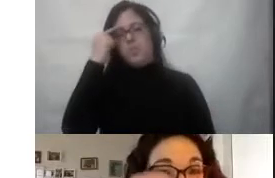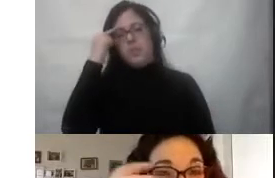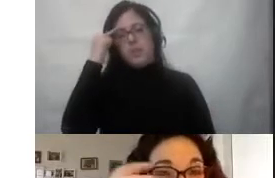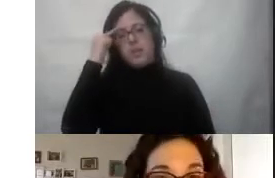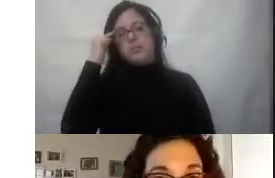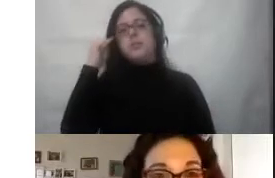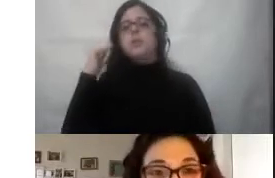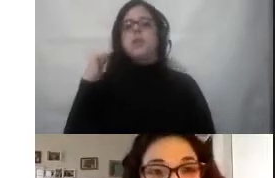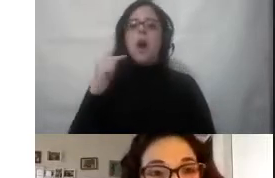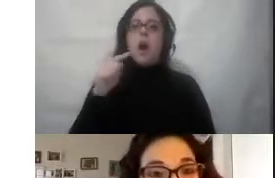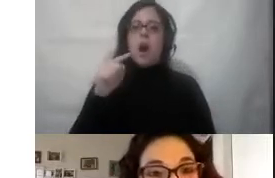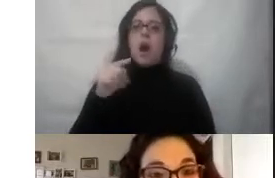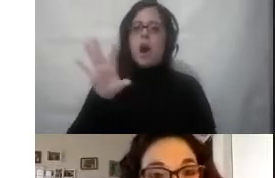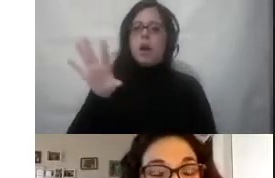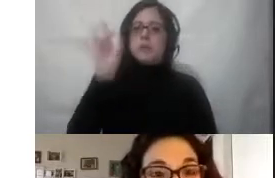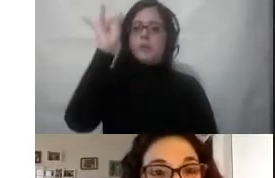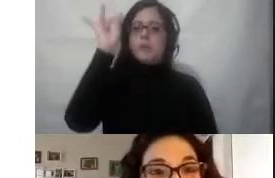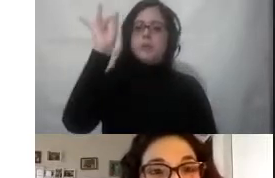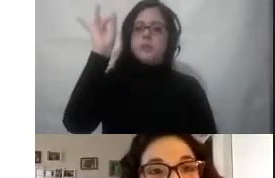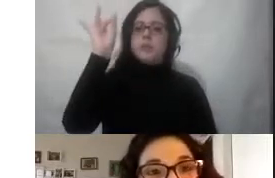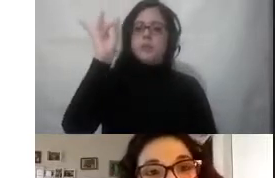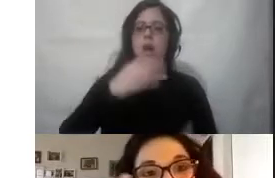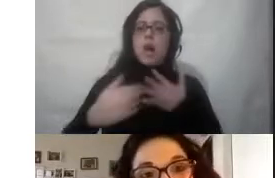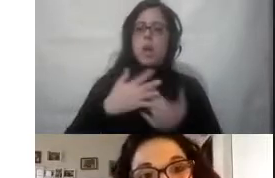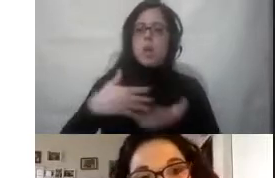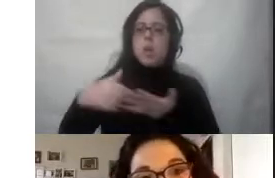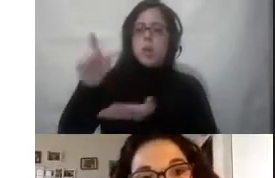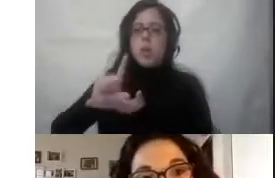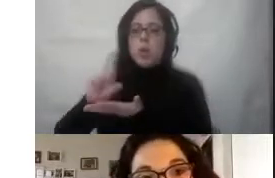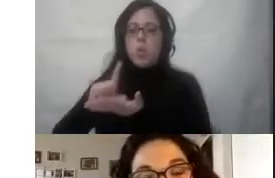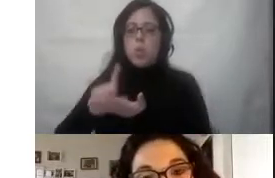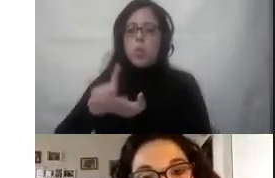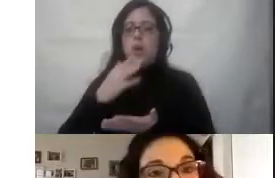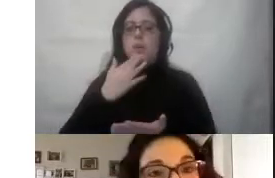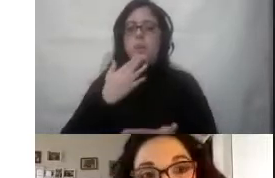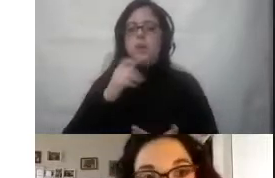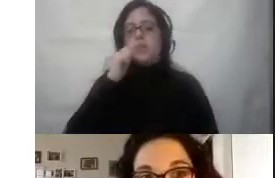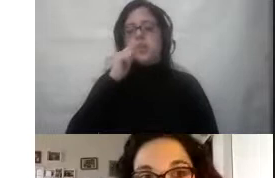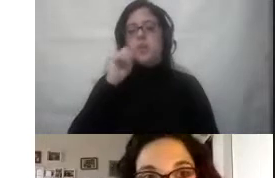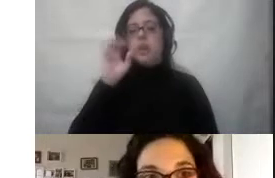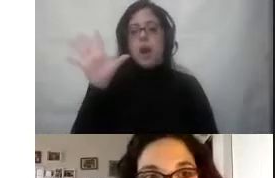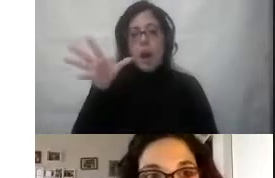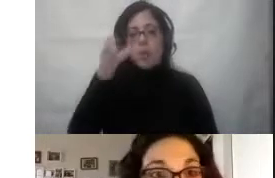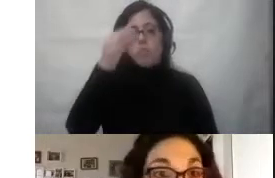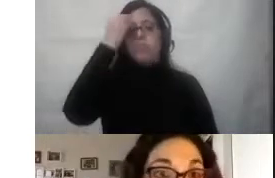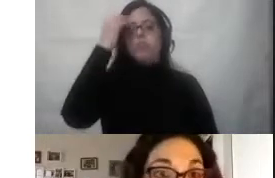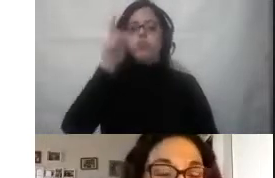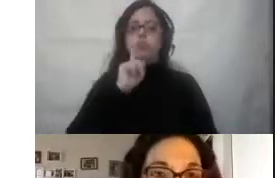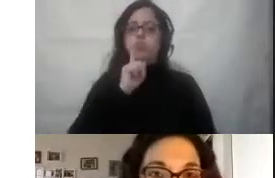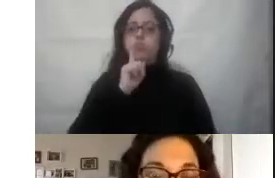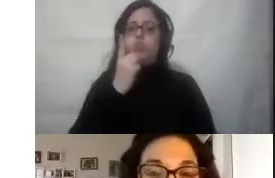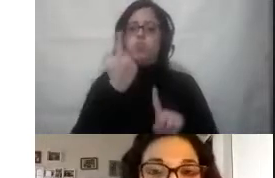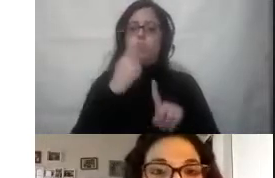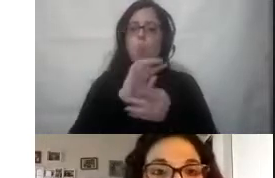de localizarlo temporal, espacialmente, sean capaces de reconocer que no solo tiene una manifestación, por ejemplo, social, sino que